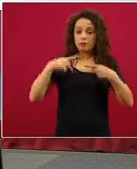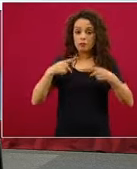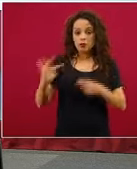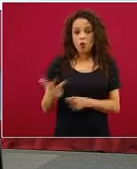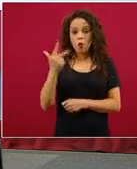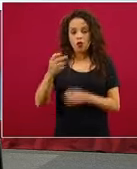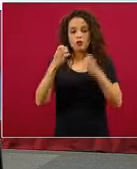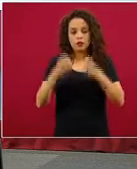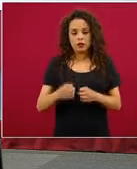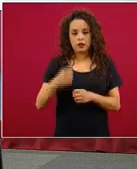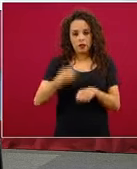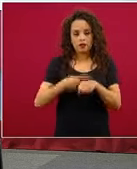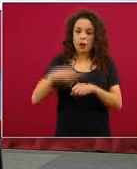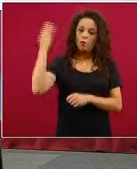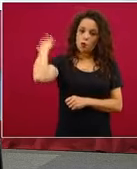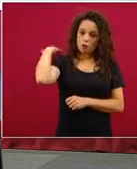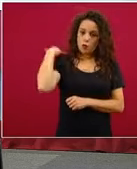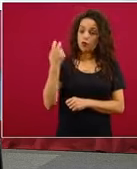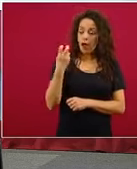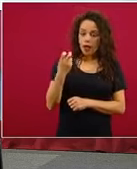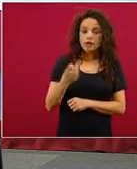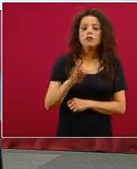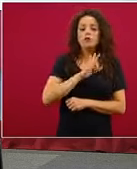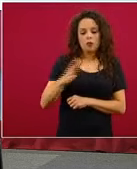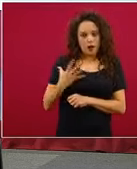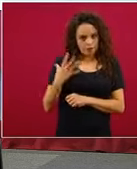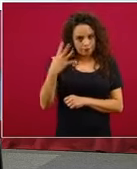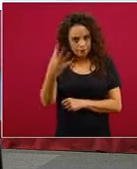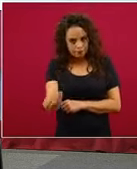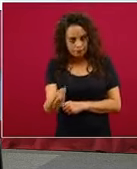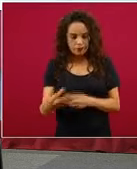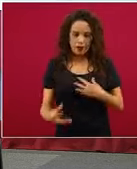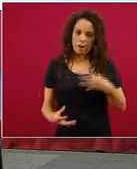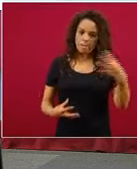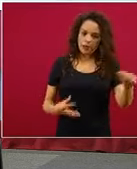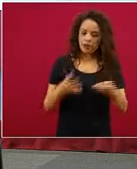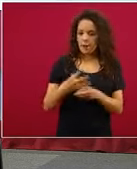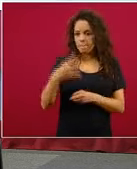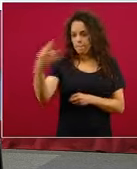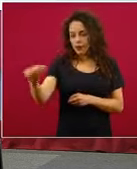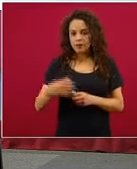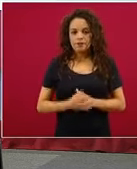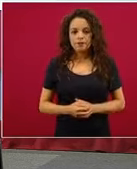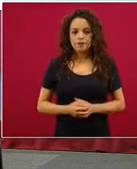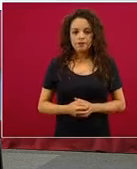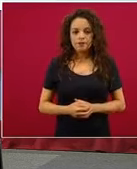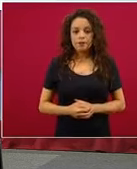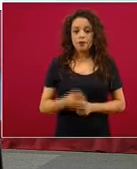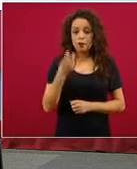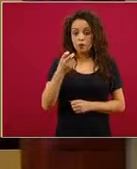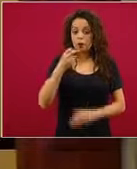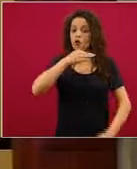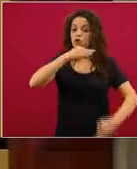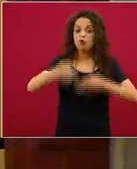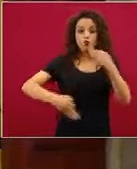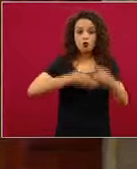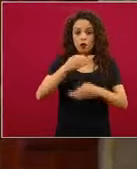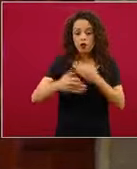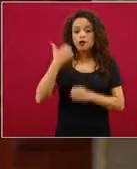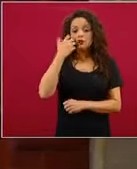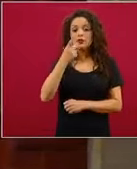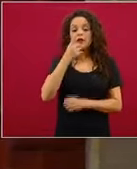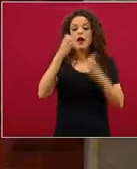quien la tiene en los pulmones es quien la va a transmitir. Entonces, todas y todos estamos en riesgo de